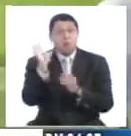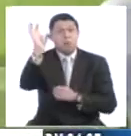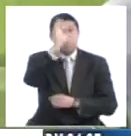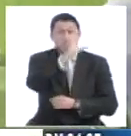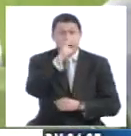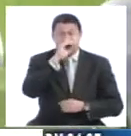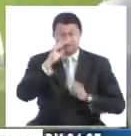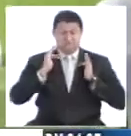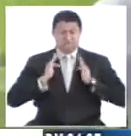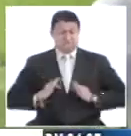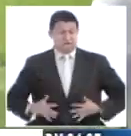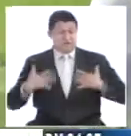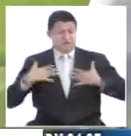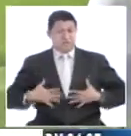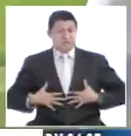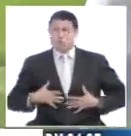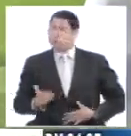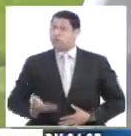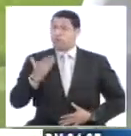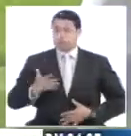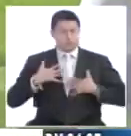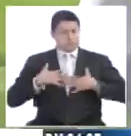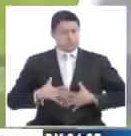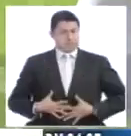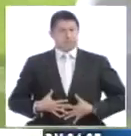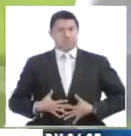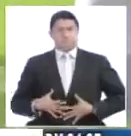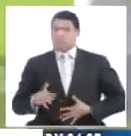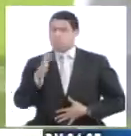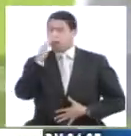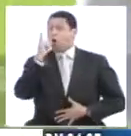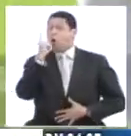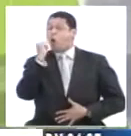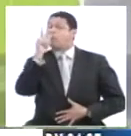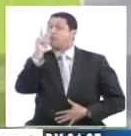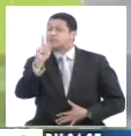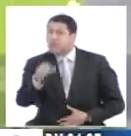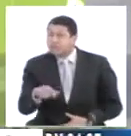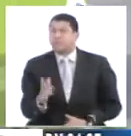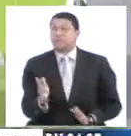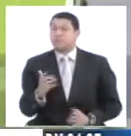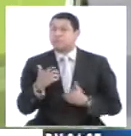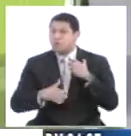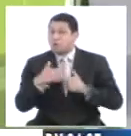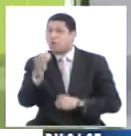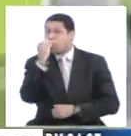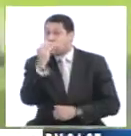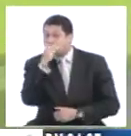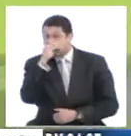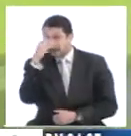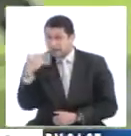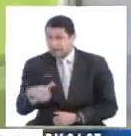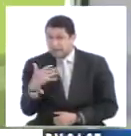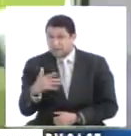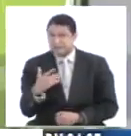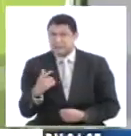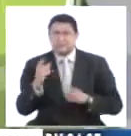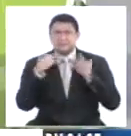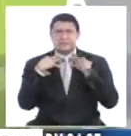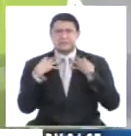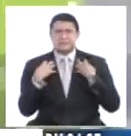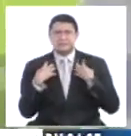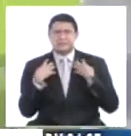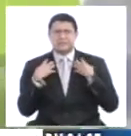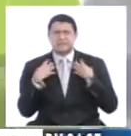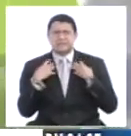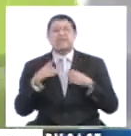físico es primordial y ya hoy en el hombre también se ve doctor no y conducta alimenticia muy grave el estrés cómo podría afectar